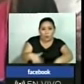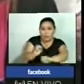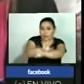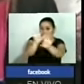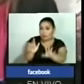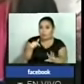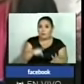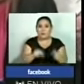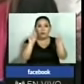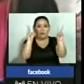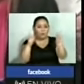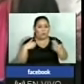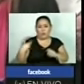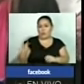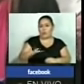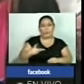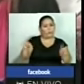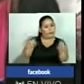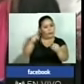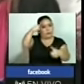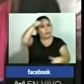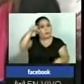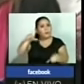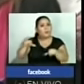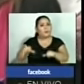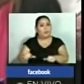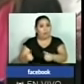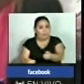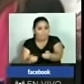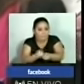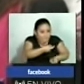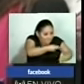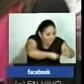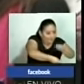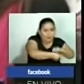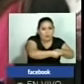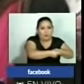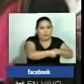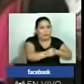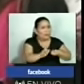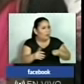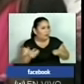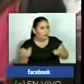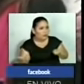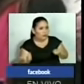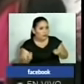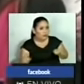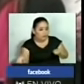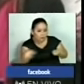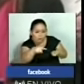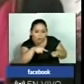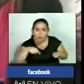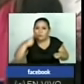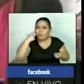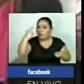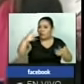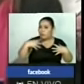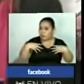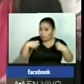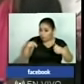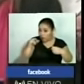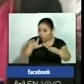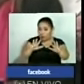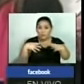en esto. No vamos a acompañar ese tipo de negocios a costa de la salud, de